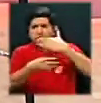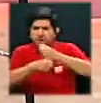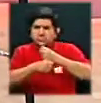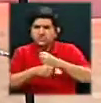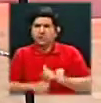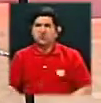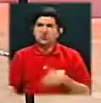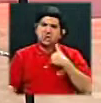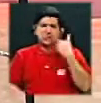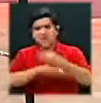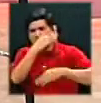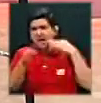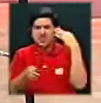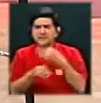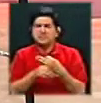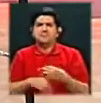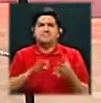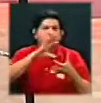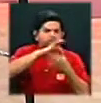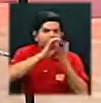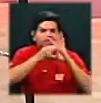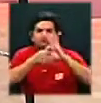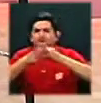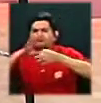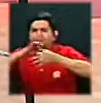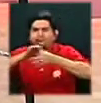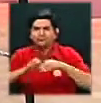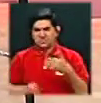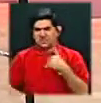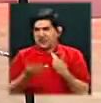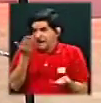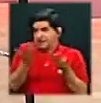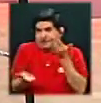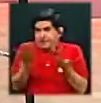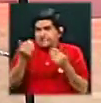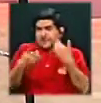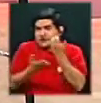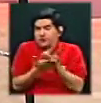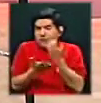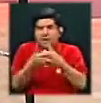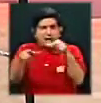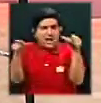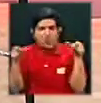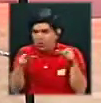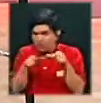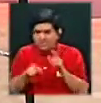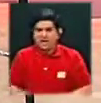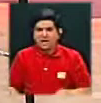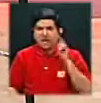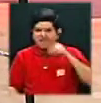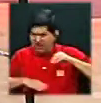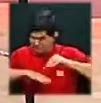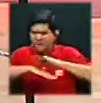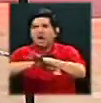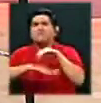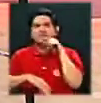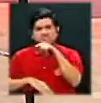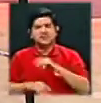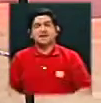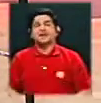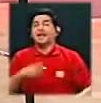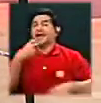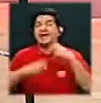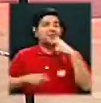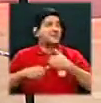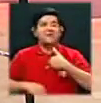que hay algún tipo de encadenamiento, que le llaman, habría con la economía local, debería repercutir en... El problema